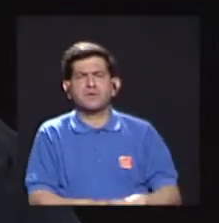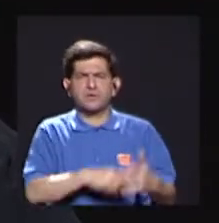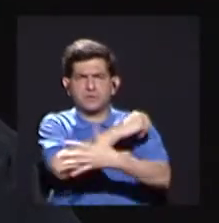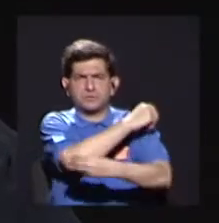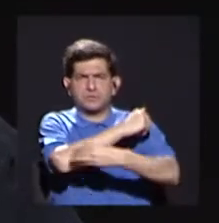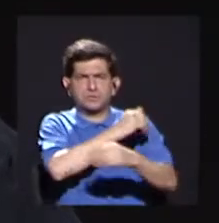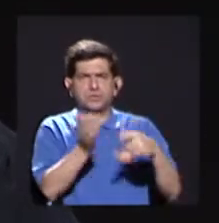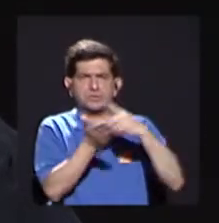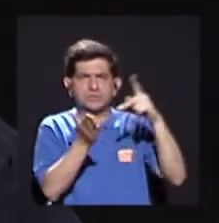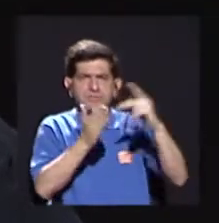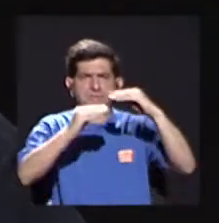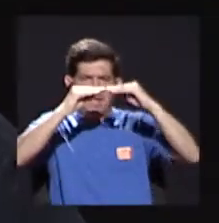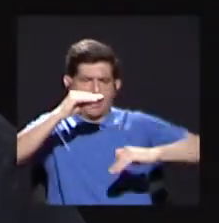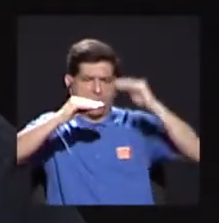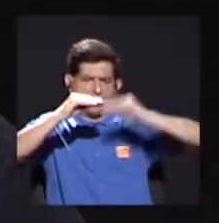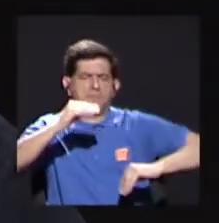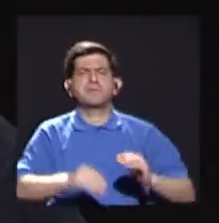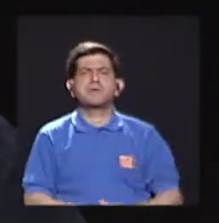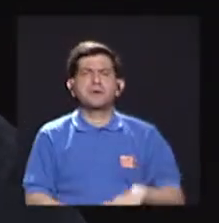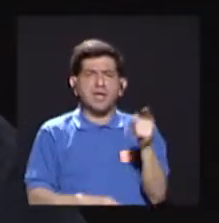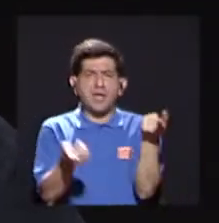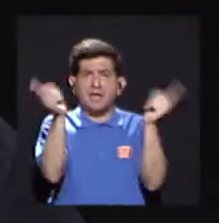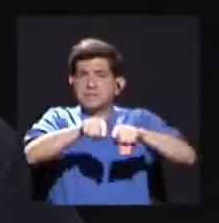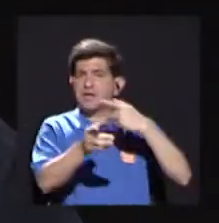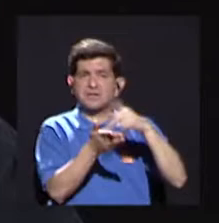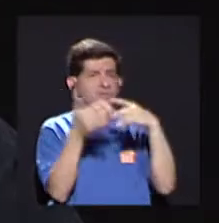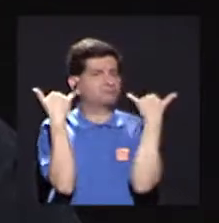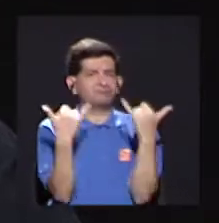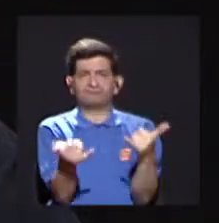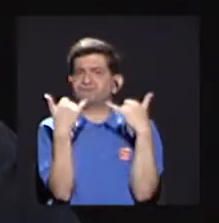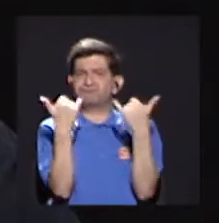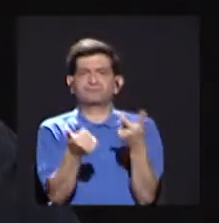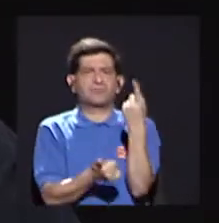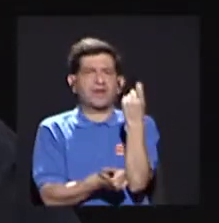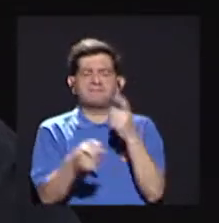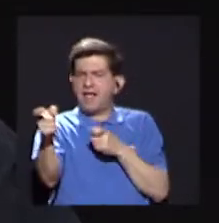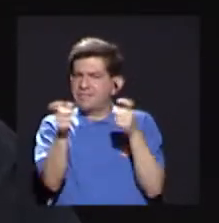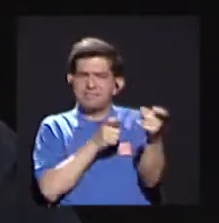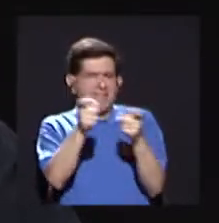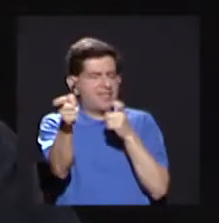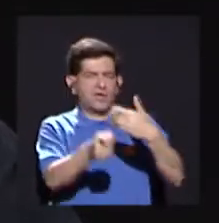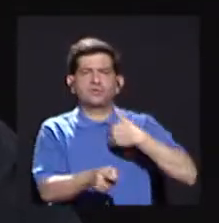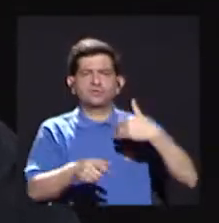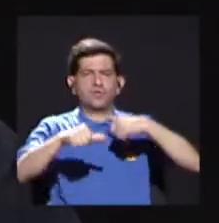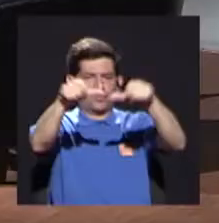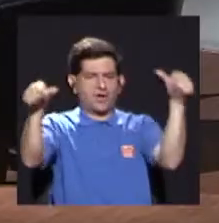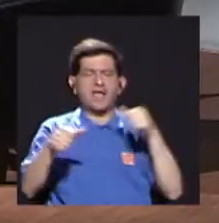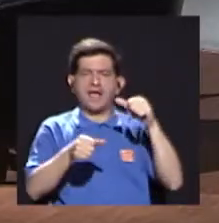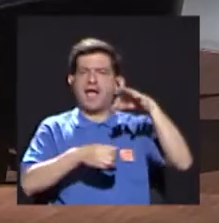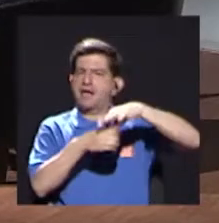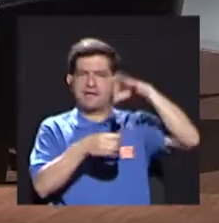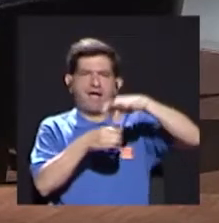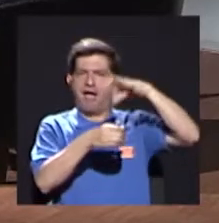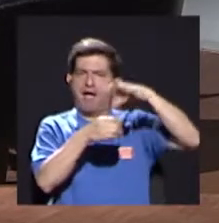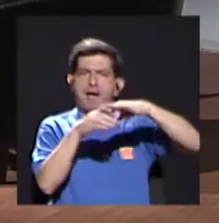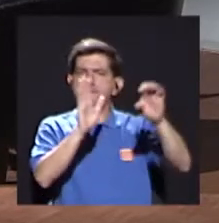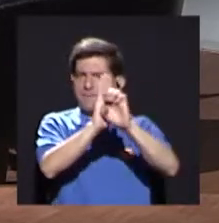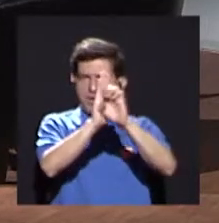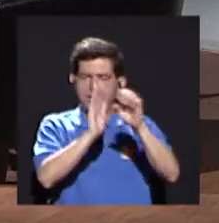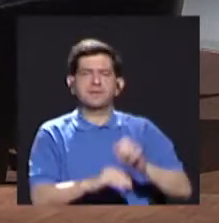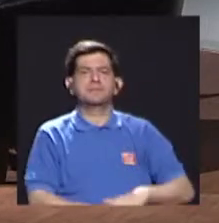se pagan los salarios mínimos muchos de los cuales no se pagan hoy por la falta de controles que hay en el sector agropecuario por ejemplo